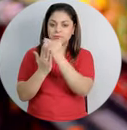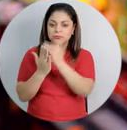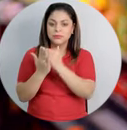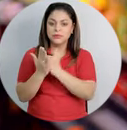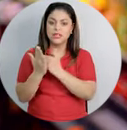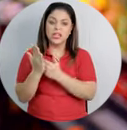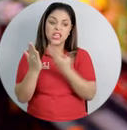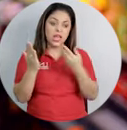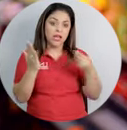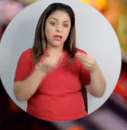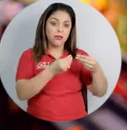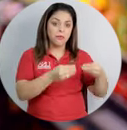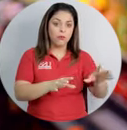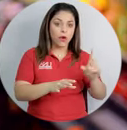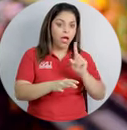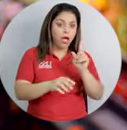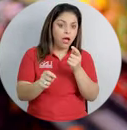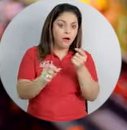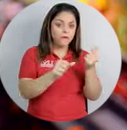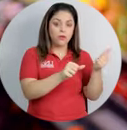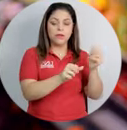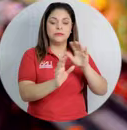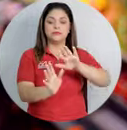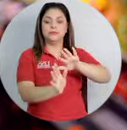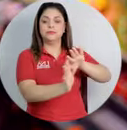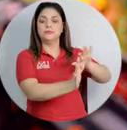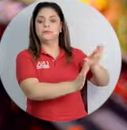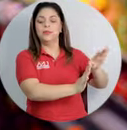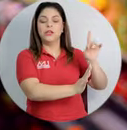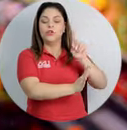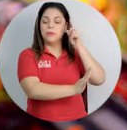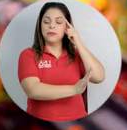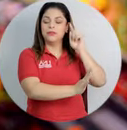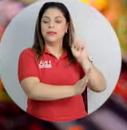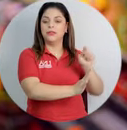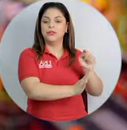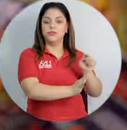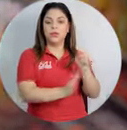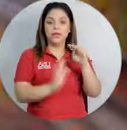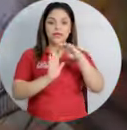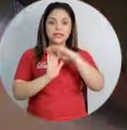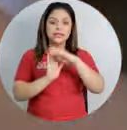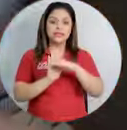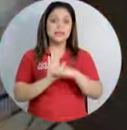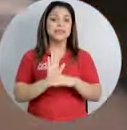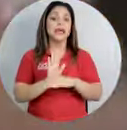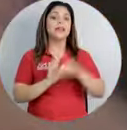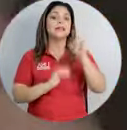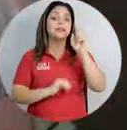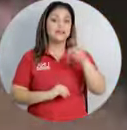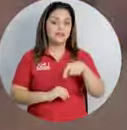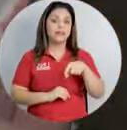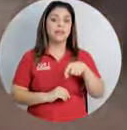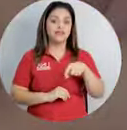quede por fuera, no, ni siquiera contemplarlo, y casi que si hacemos una lista,